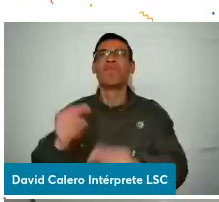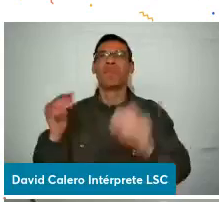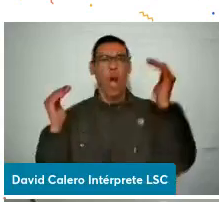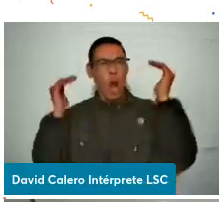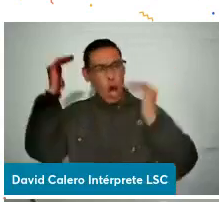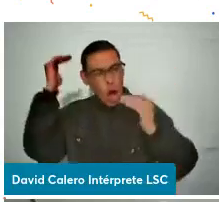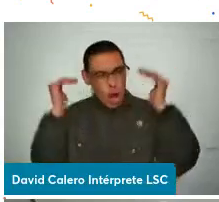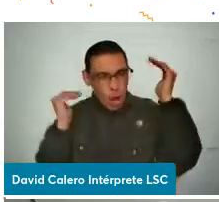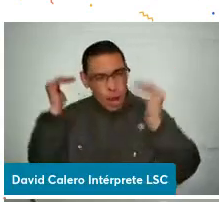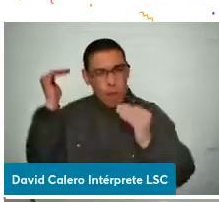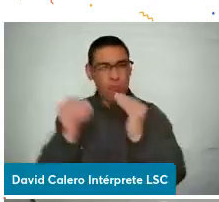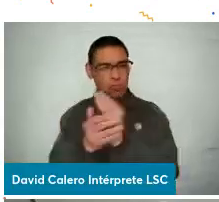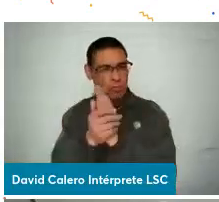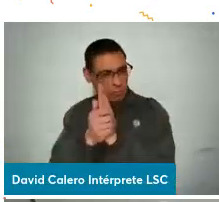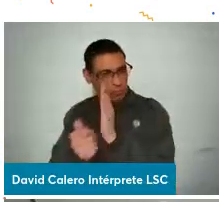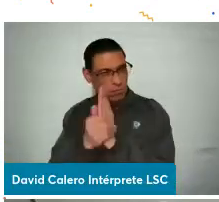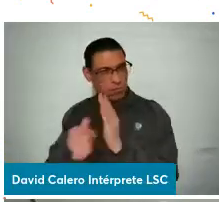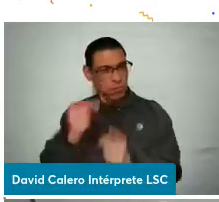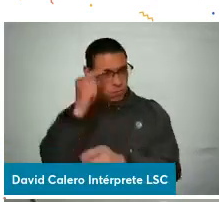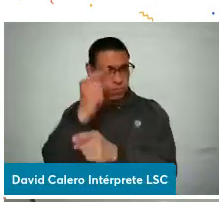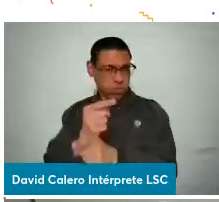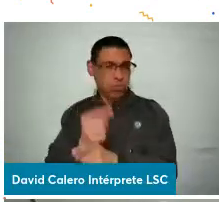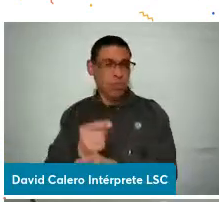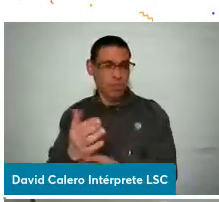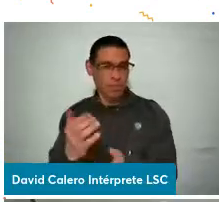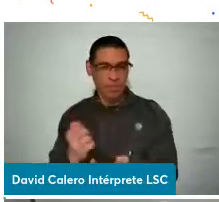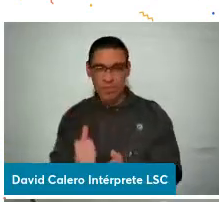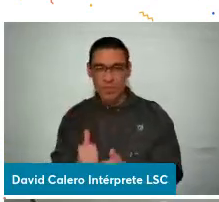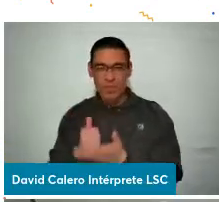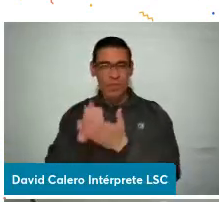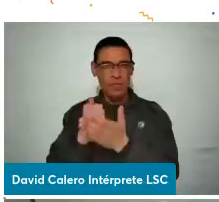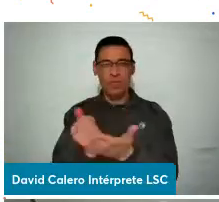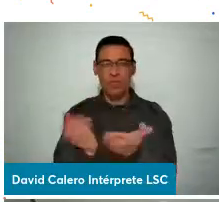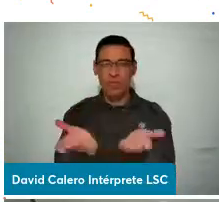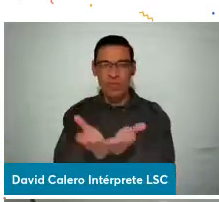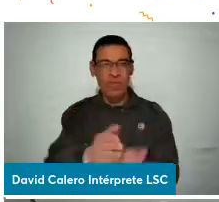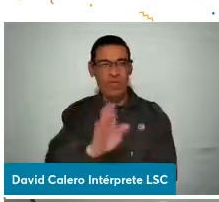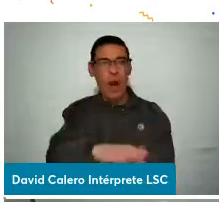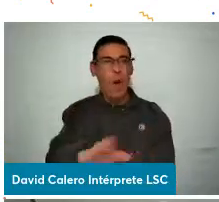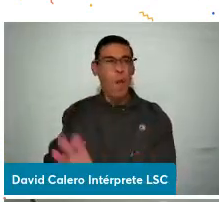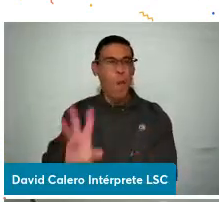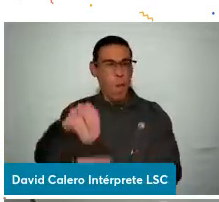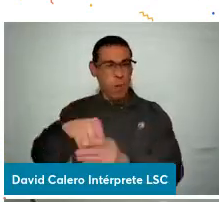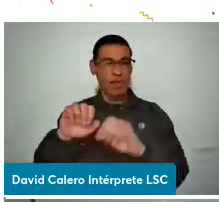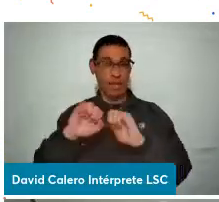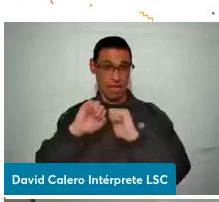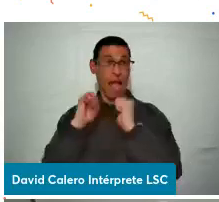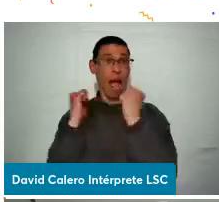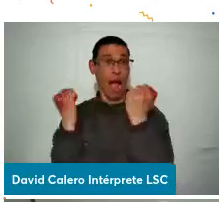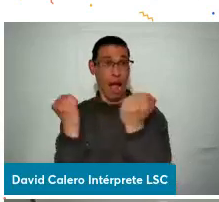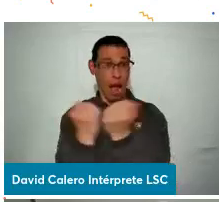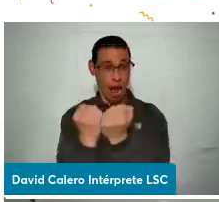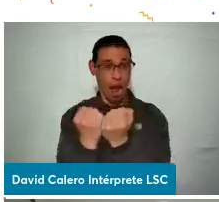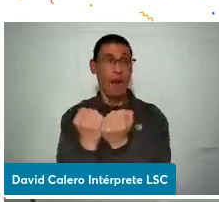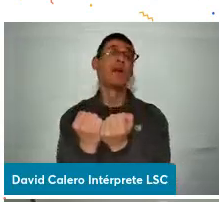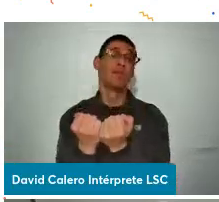habilidades que queremos desarrollar con nuestros estudiantes en el aula. Entonces, yo creo